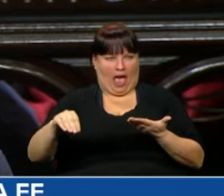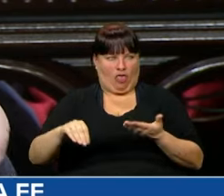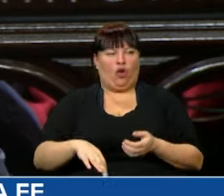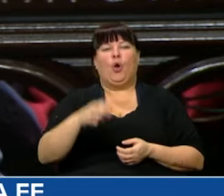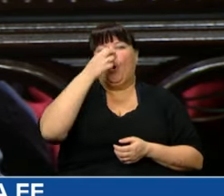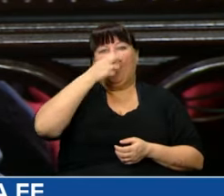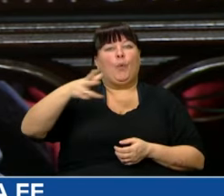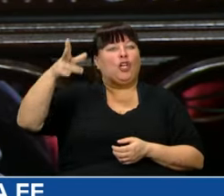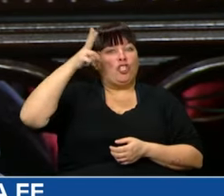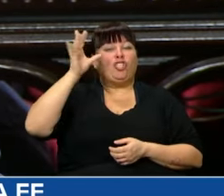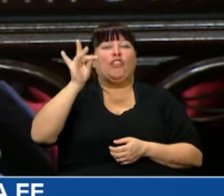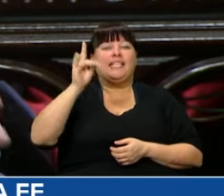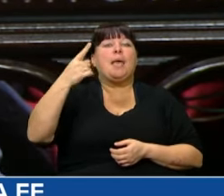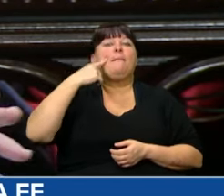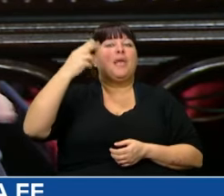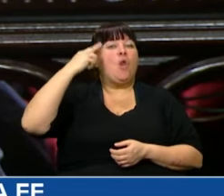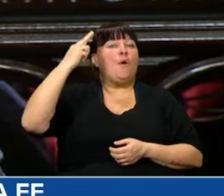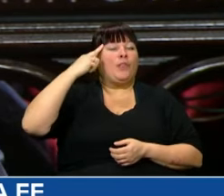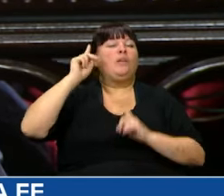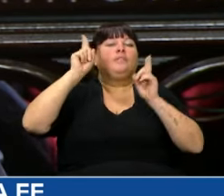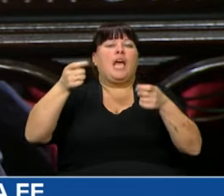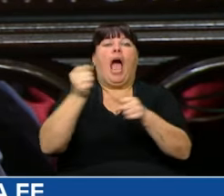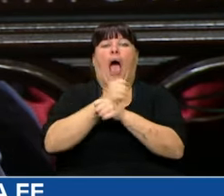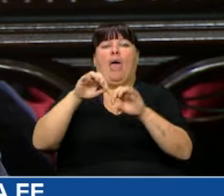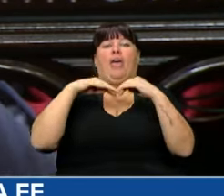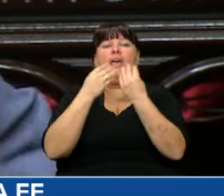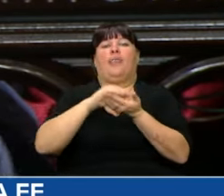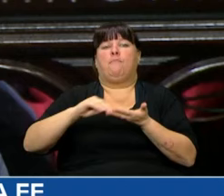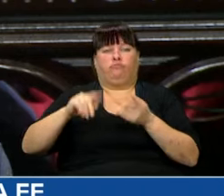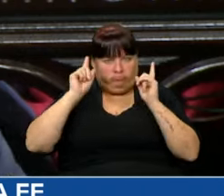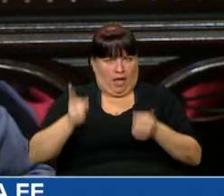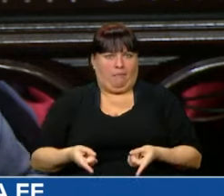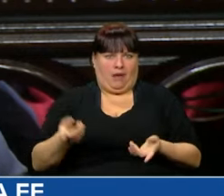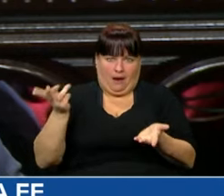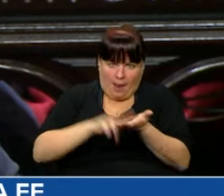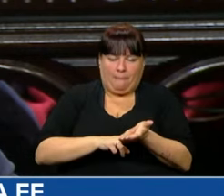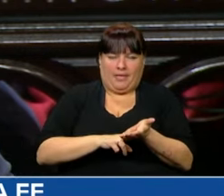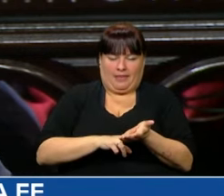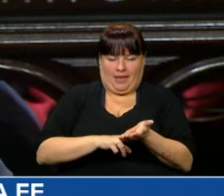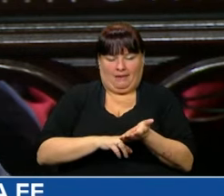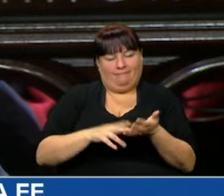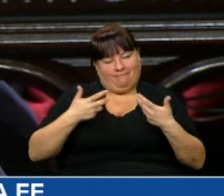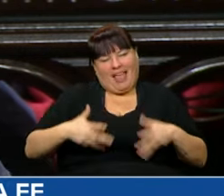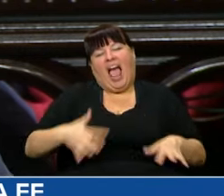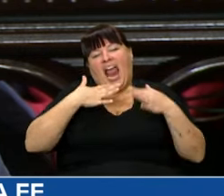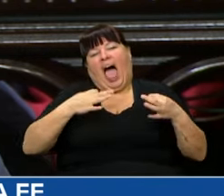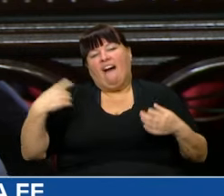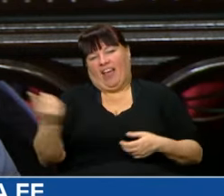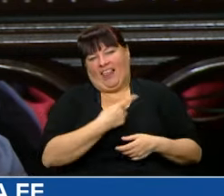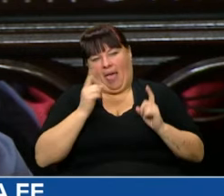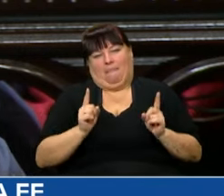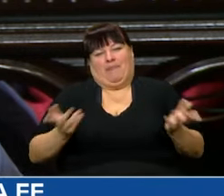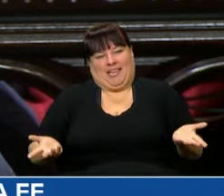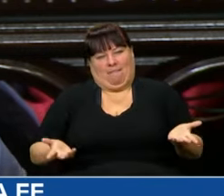el 28 de diciembre del 99 lo volvió a aprobar la Cámara de Diputados. Seamos honestos con nosotros